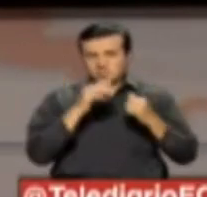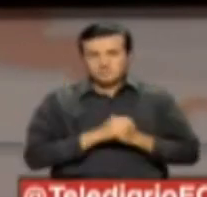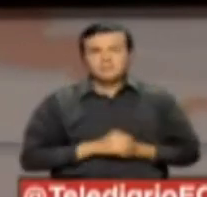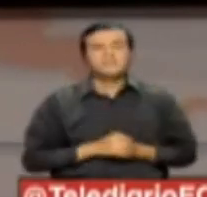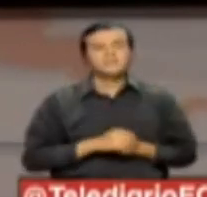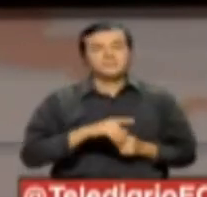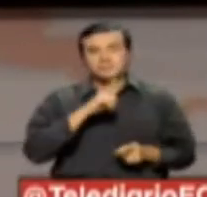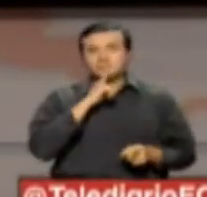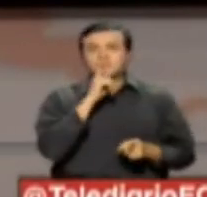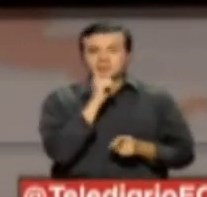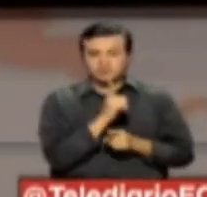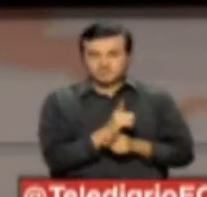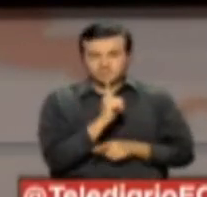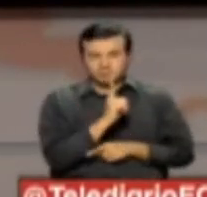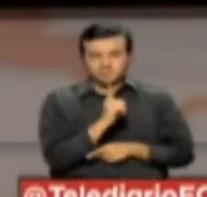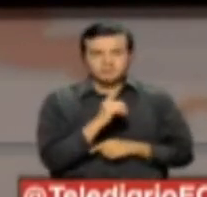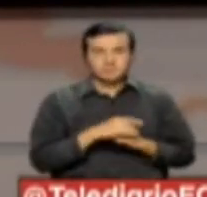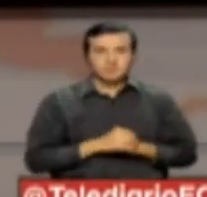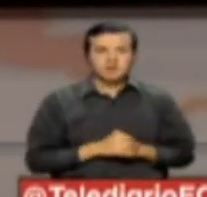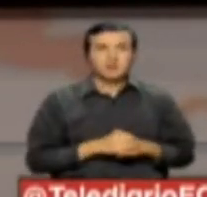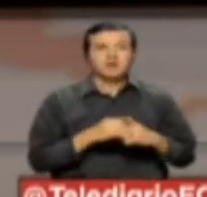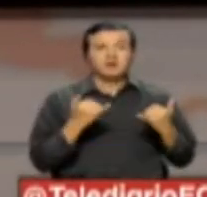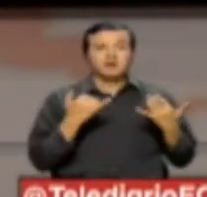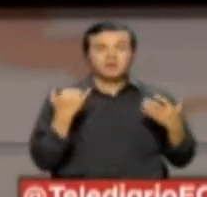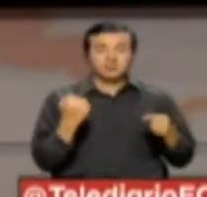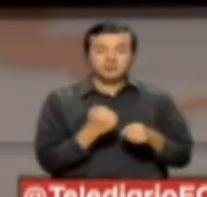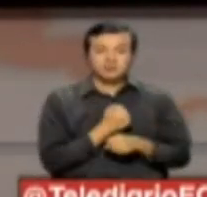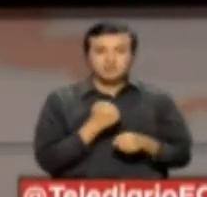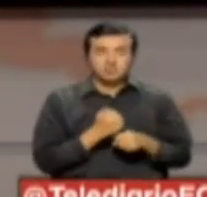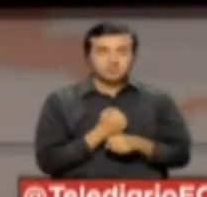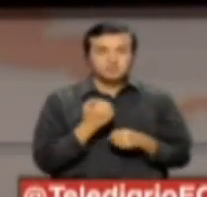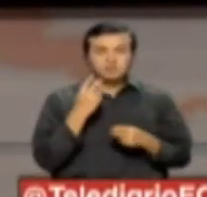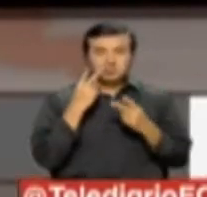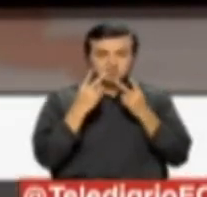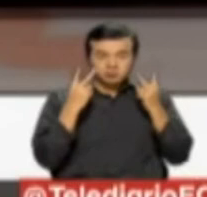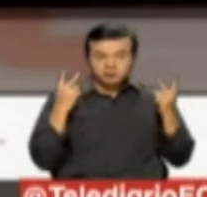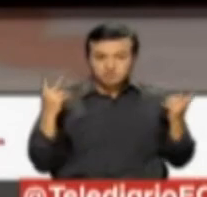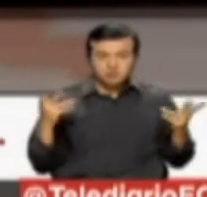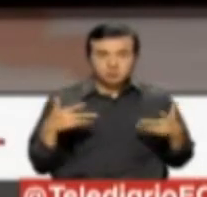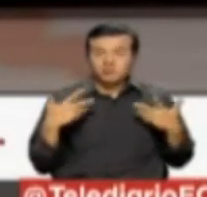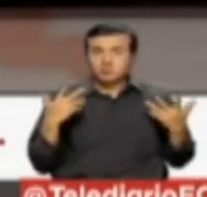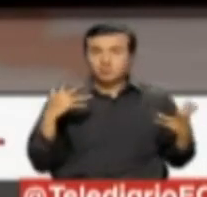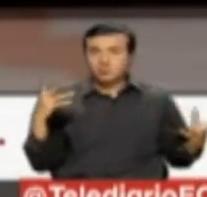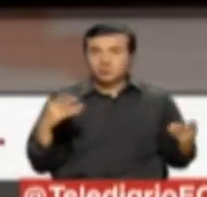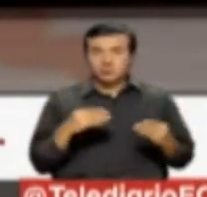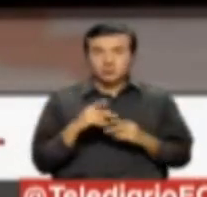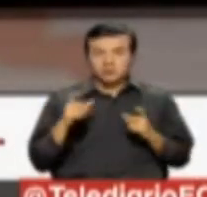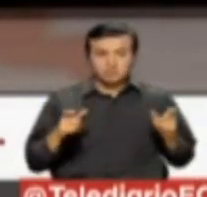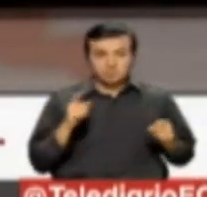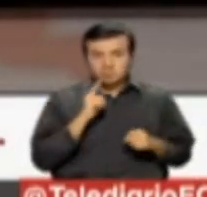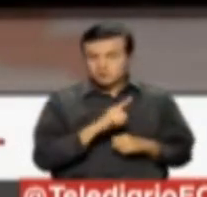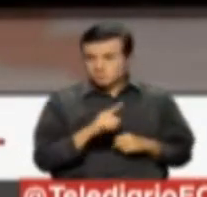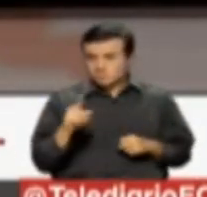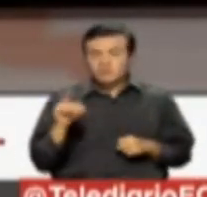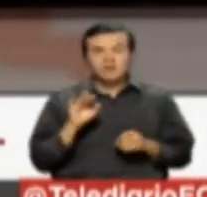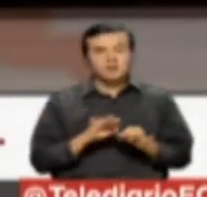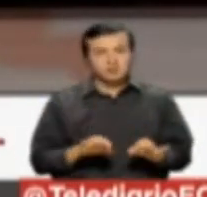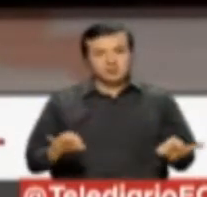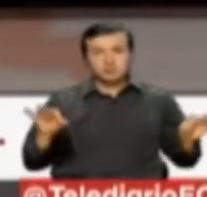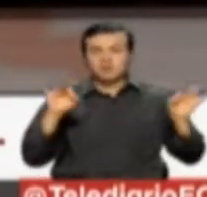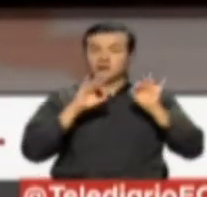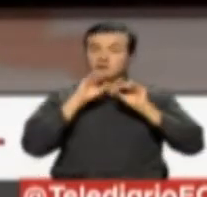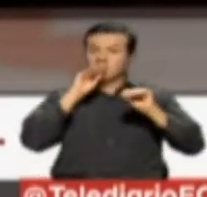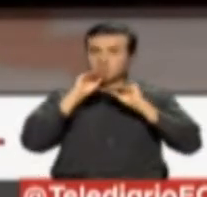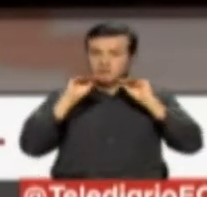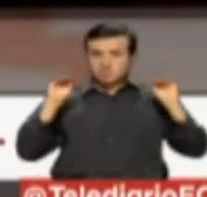es efectivamente lo que estamos nosotros trabajando es en atender a toda la ciudadanía es bien importante mencionar